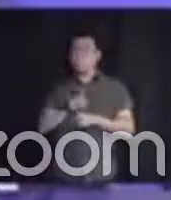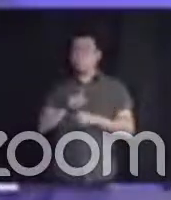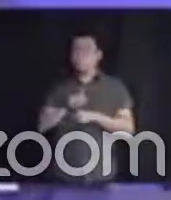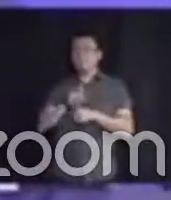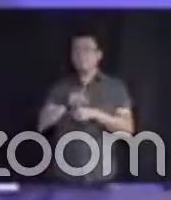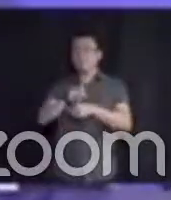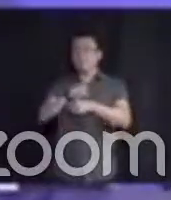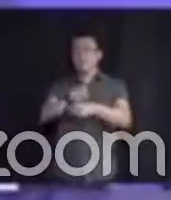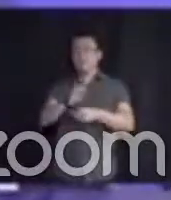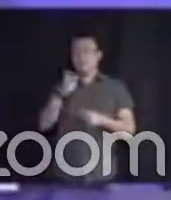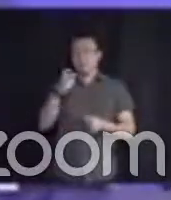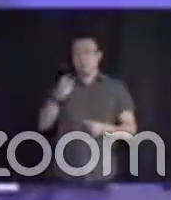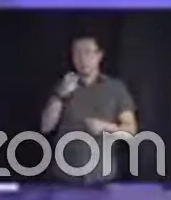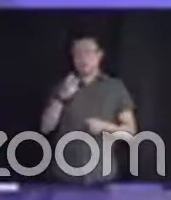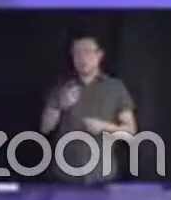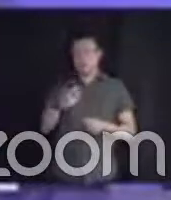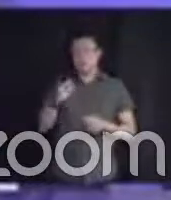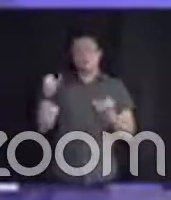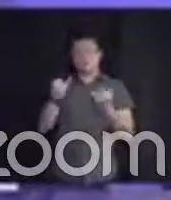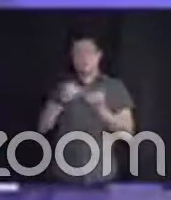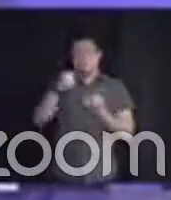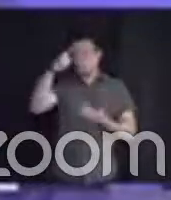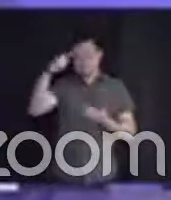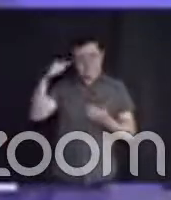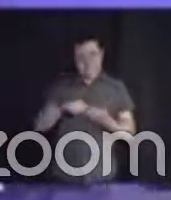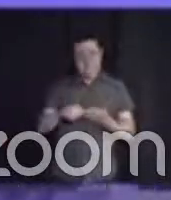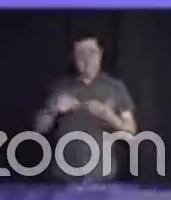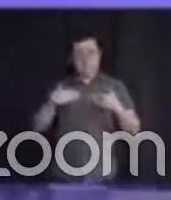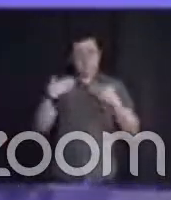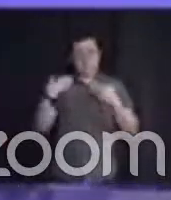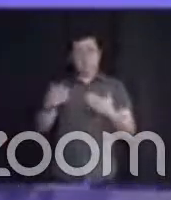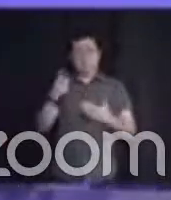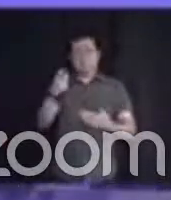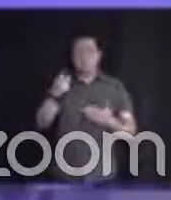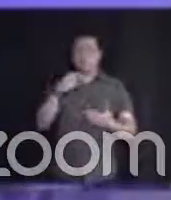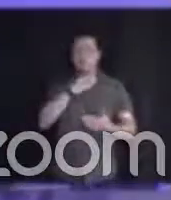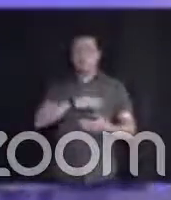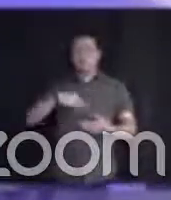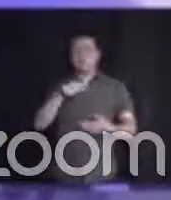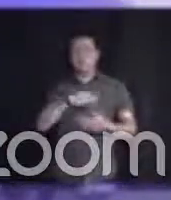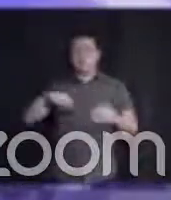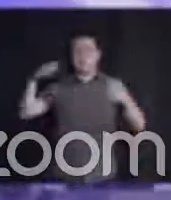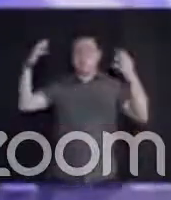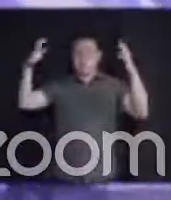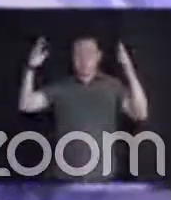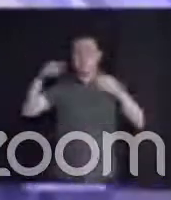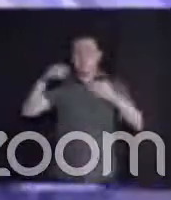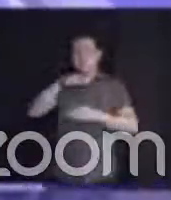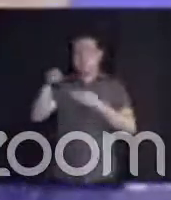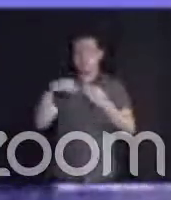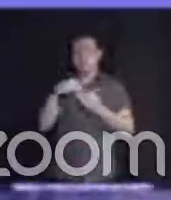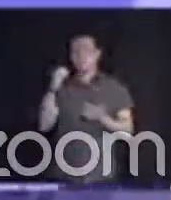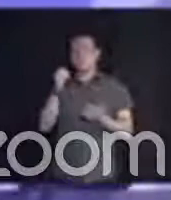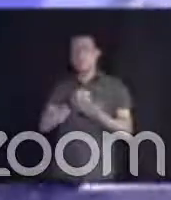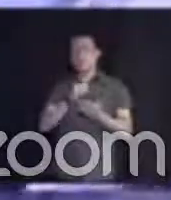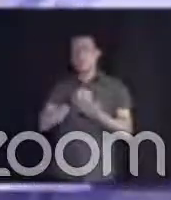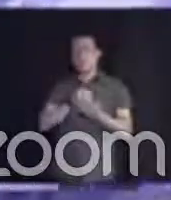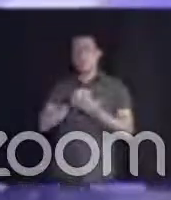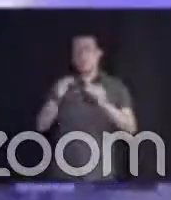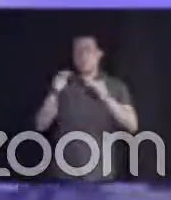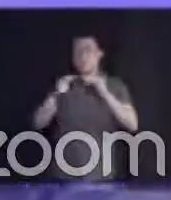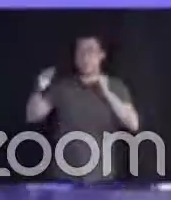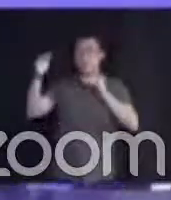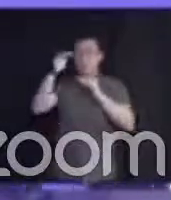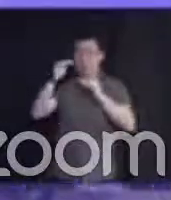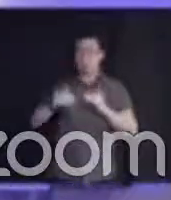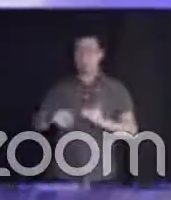sí y el otro también, y sobre todo, principalmente, de creérsela. Entonces, felicidades a todos los nuevos nivel oro